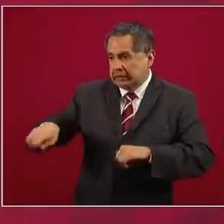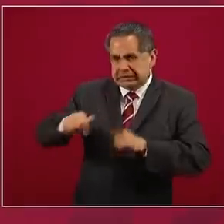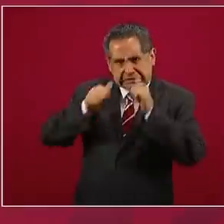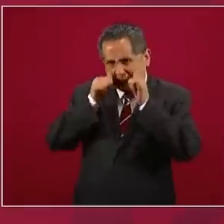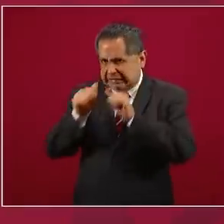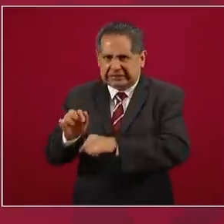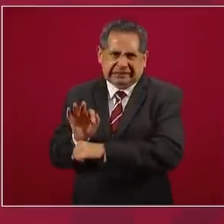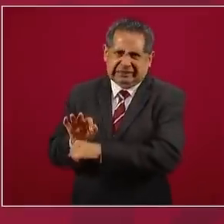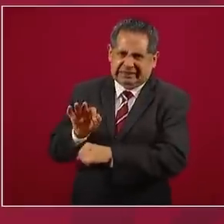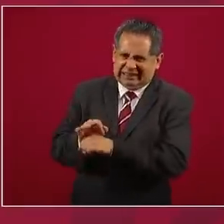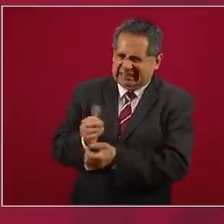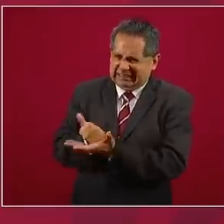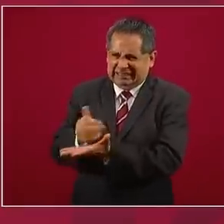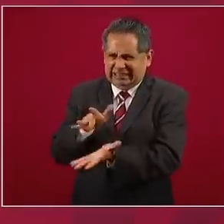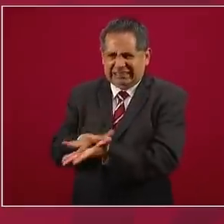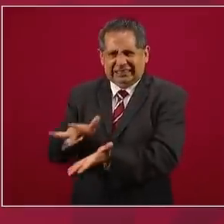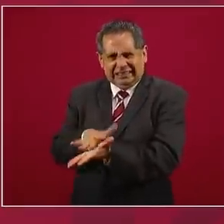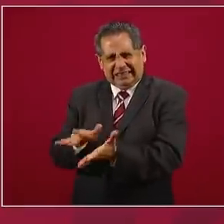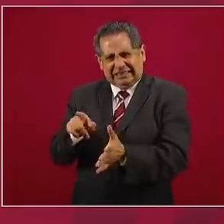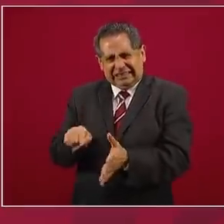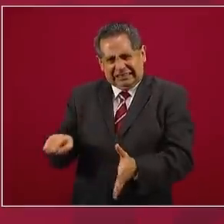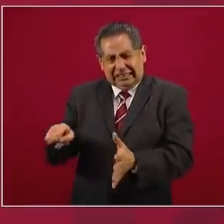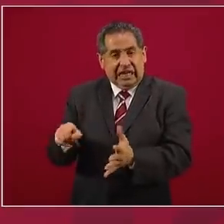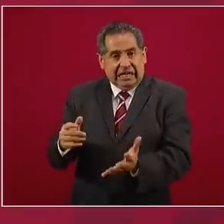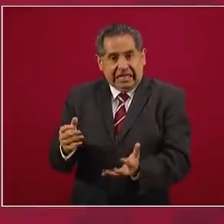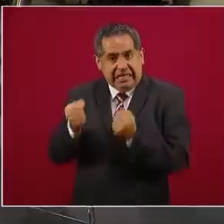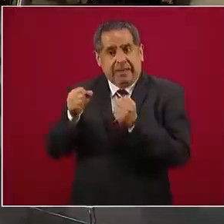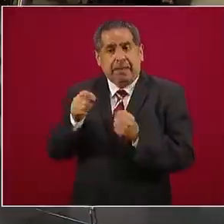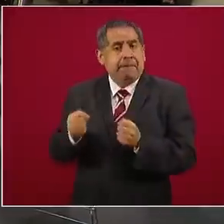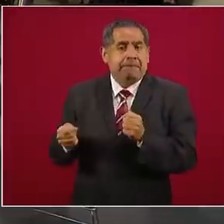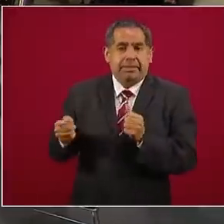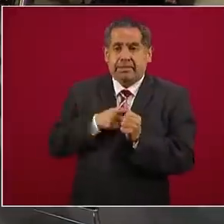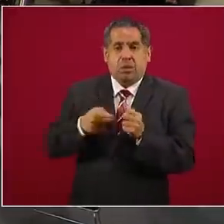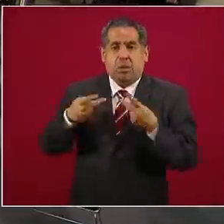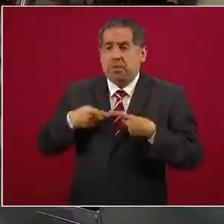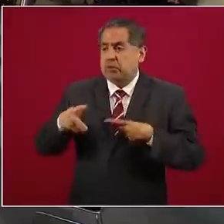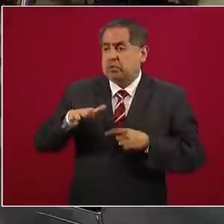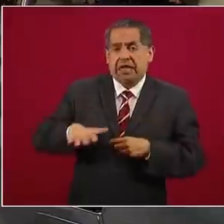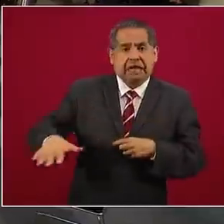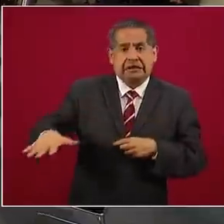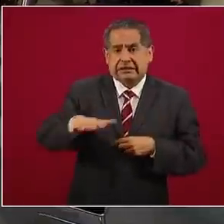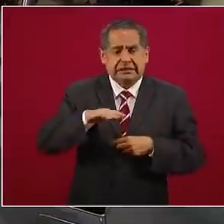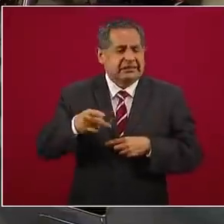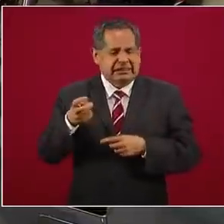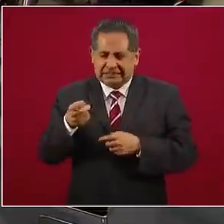crisis, rescatar a los de abajo, ¿sí? Contrario a lo que se